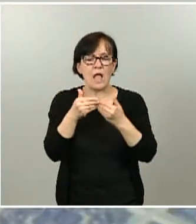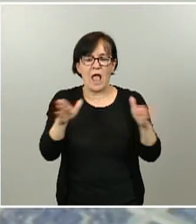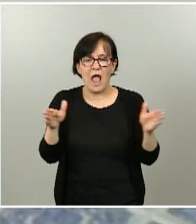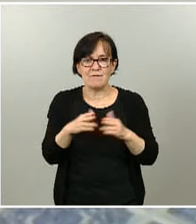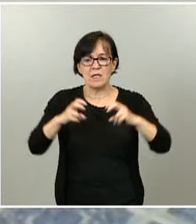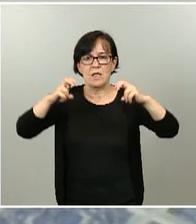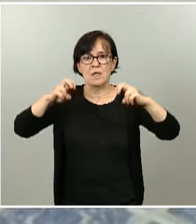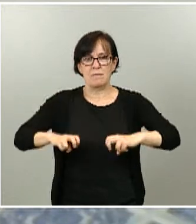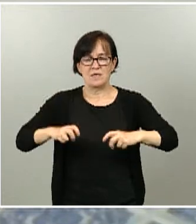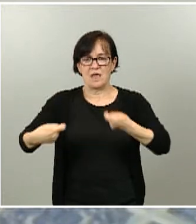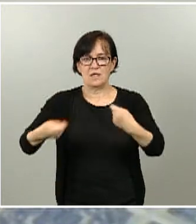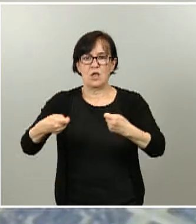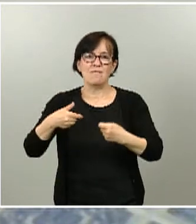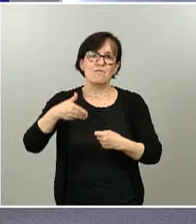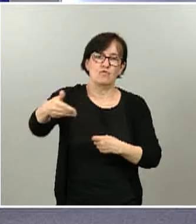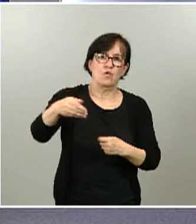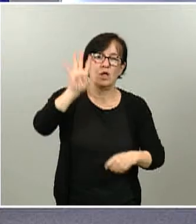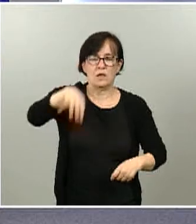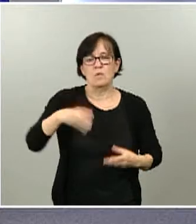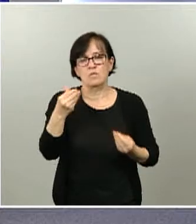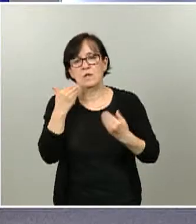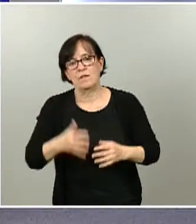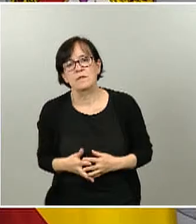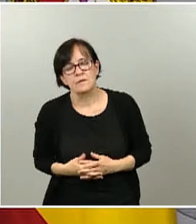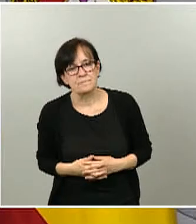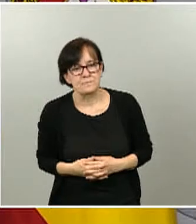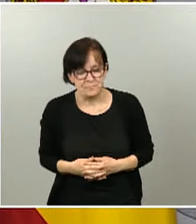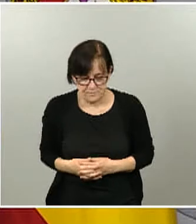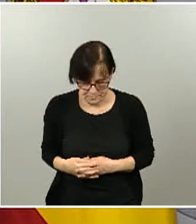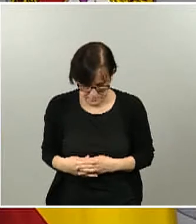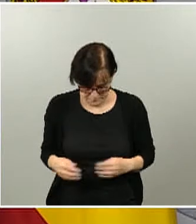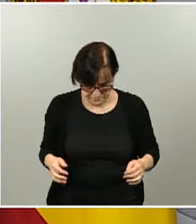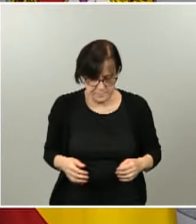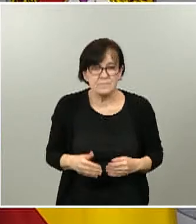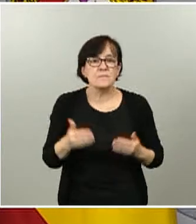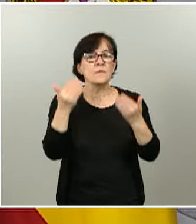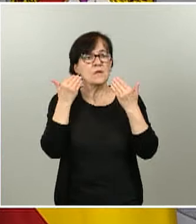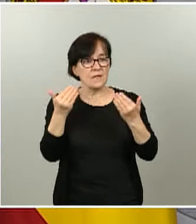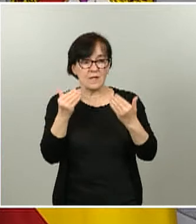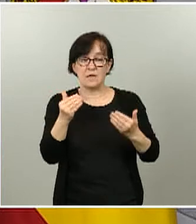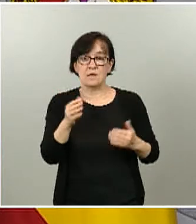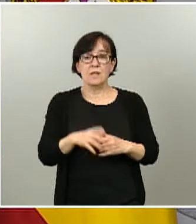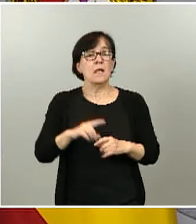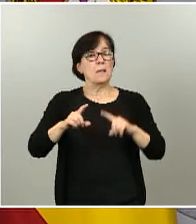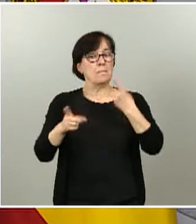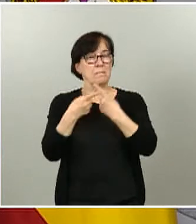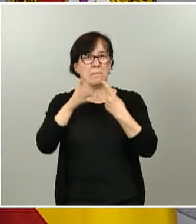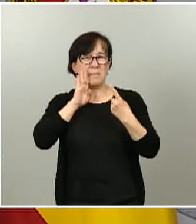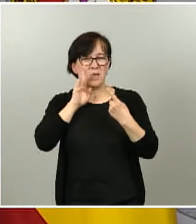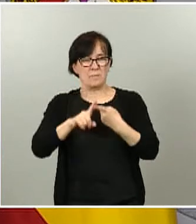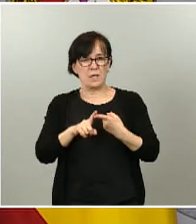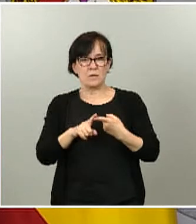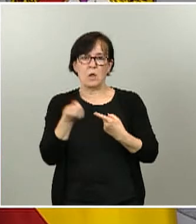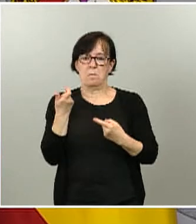el futuro de Cataluña. Muchas gracias. Sí, gracias, Juan Carlos. En primer lugar, decir que vamos paso a paso. En